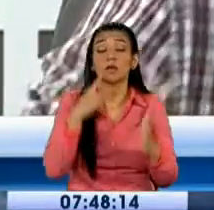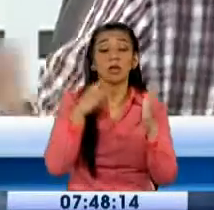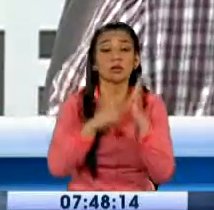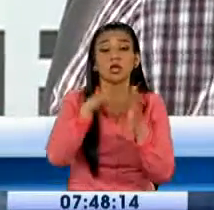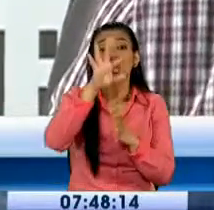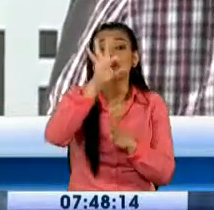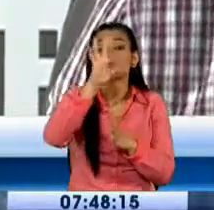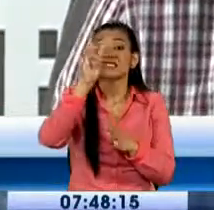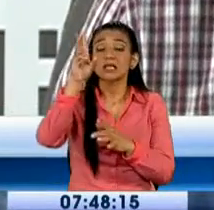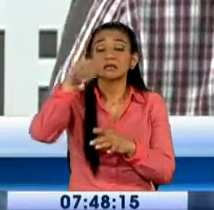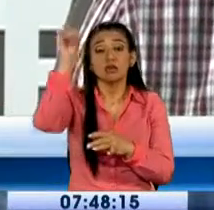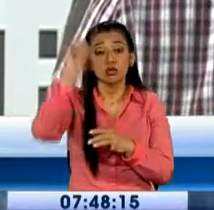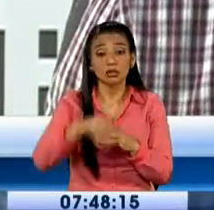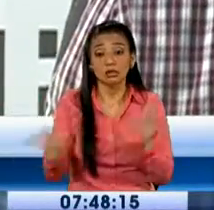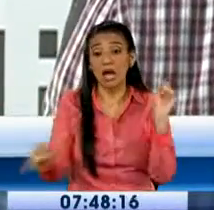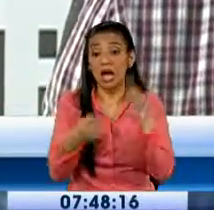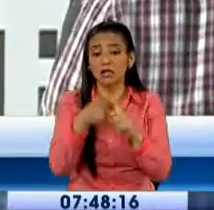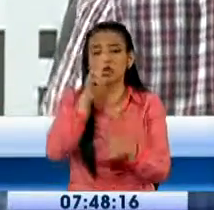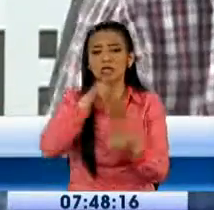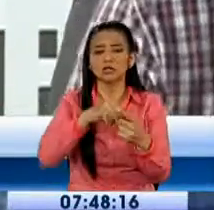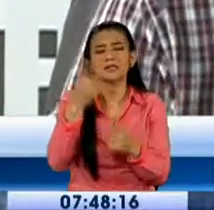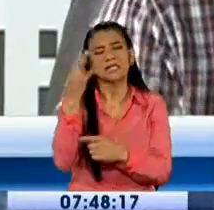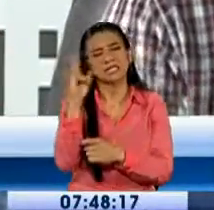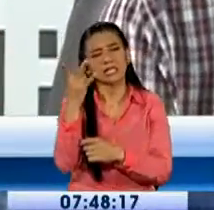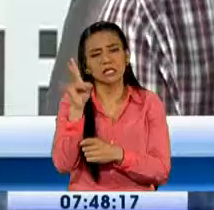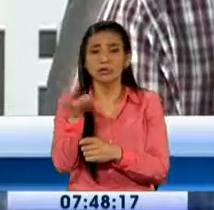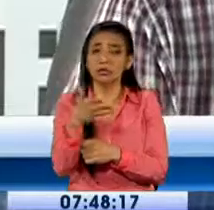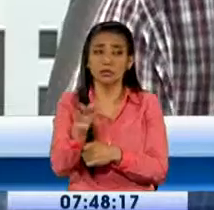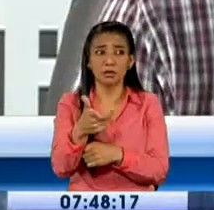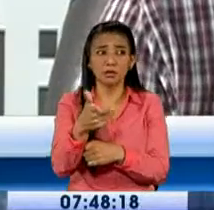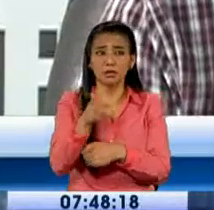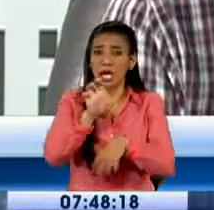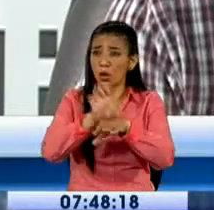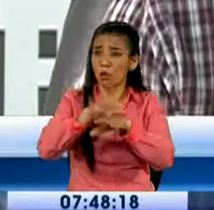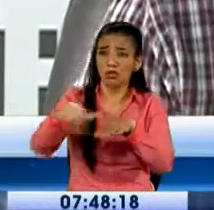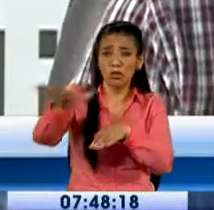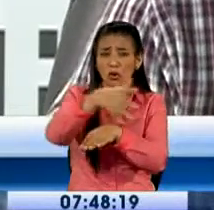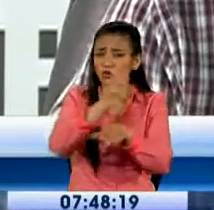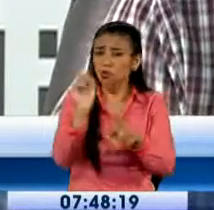renovable hasta el final del próximo año, inicios de 2017. No hay país en el mundo,